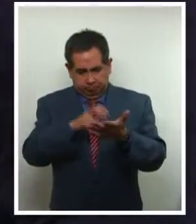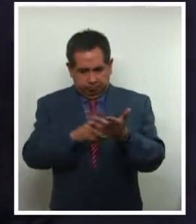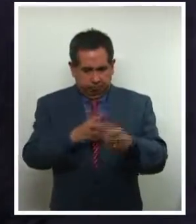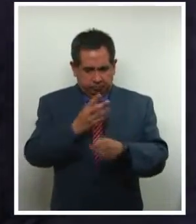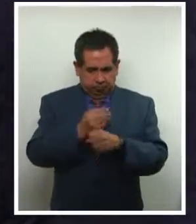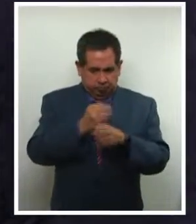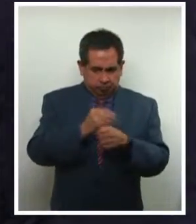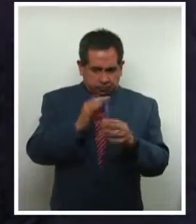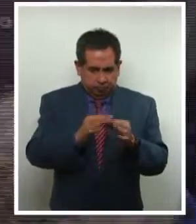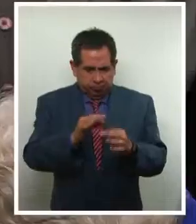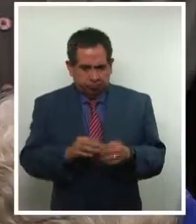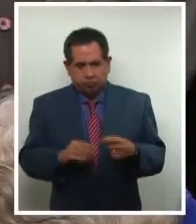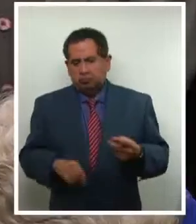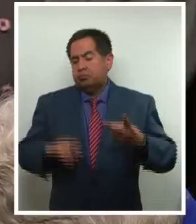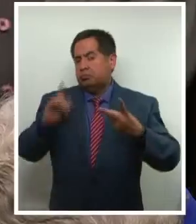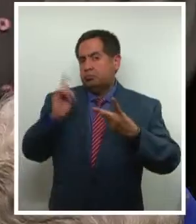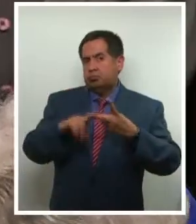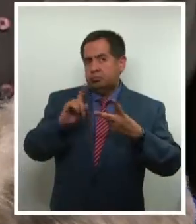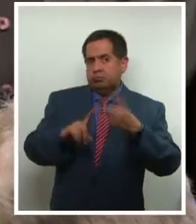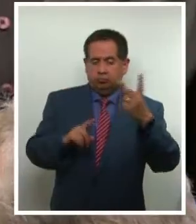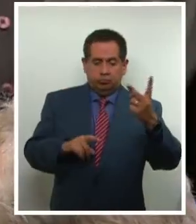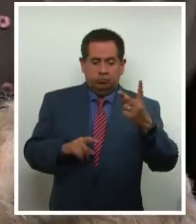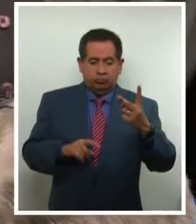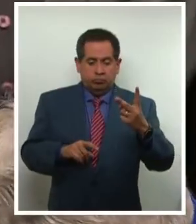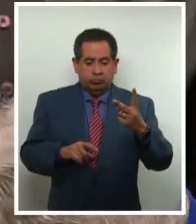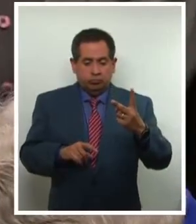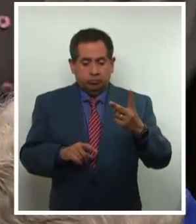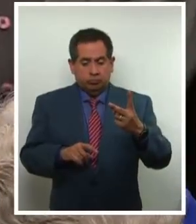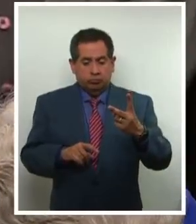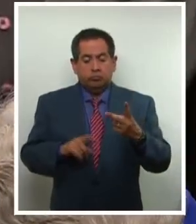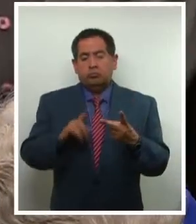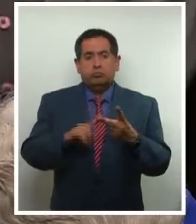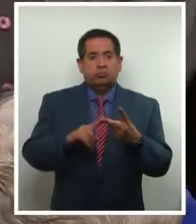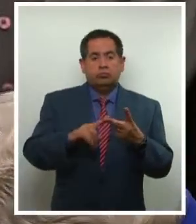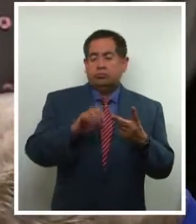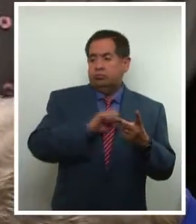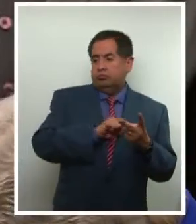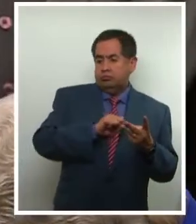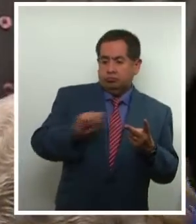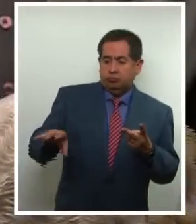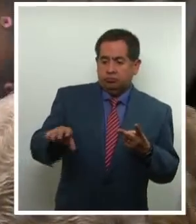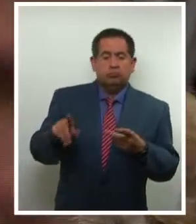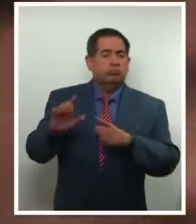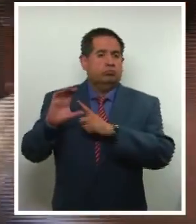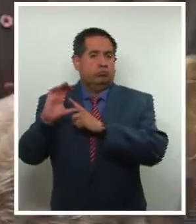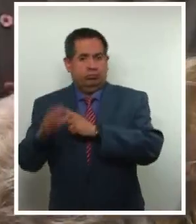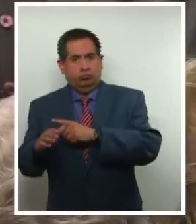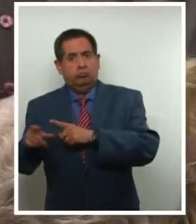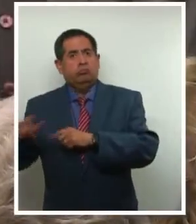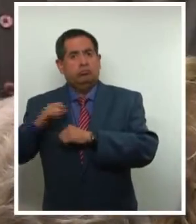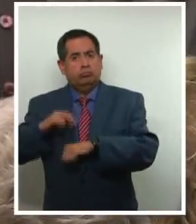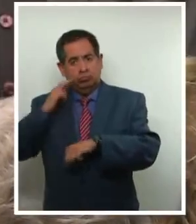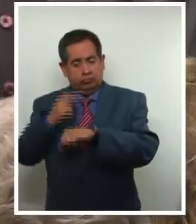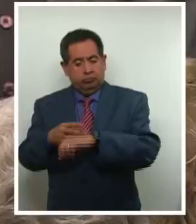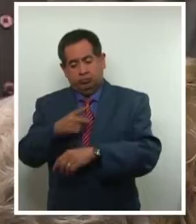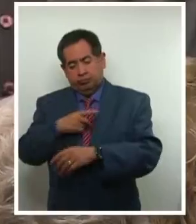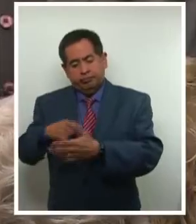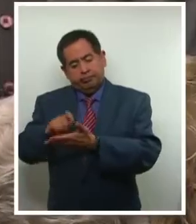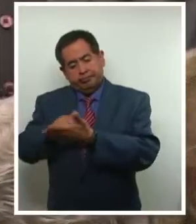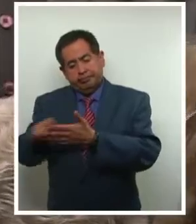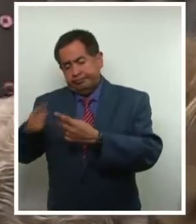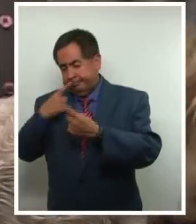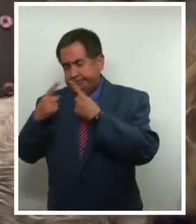debatir. Segundo, porque hubo un envío expreso a una de las comisiones donde se